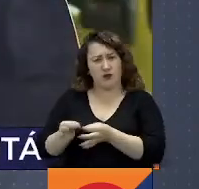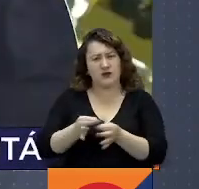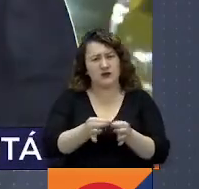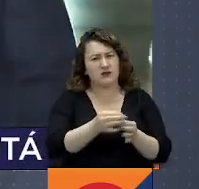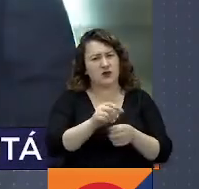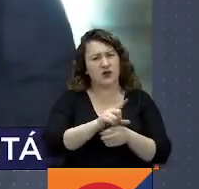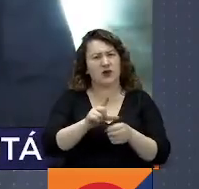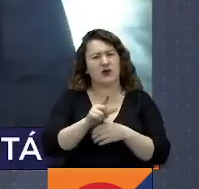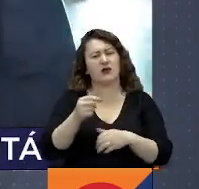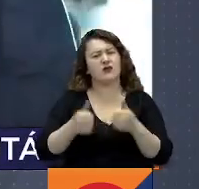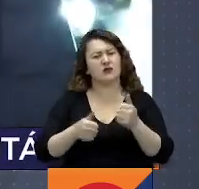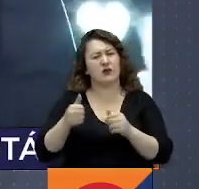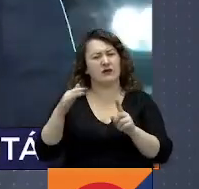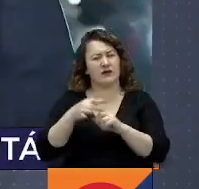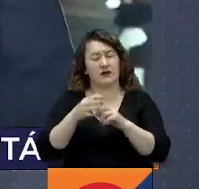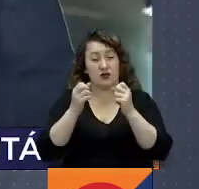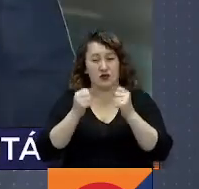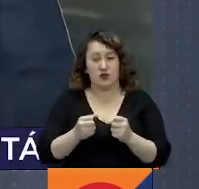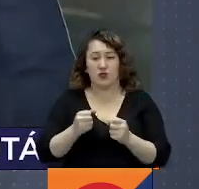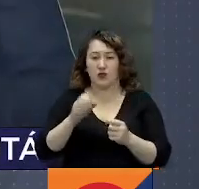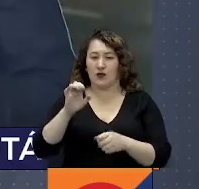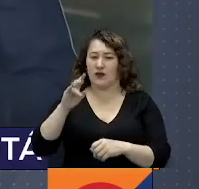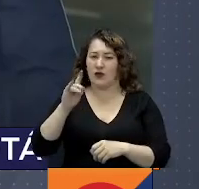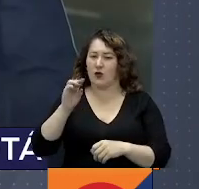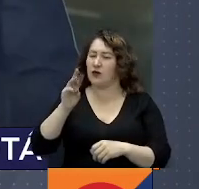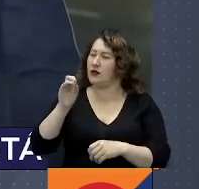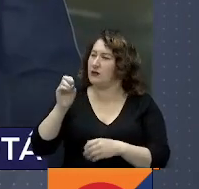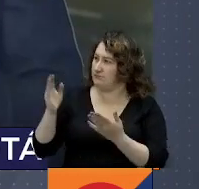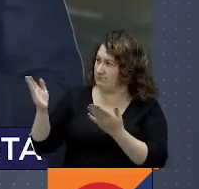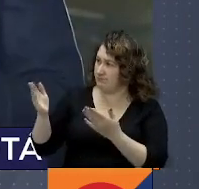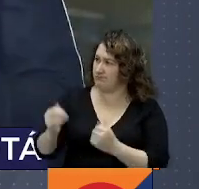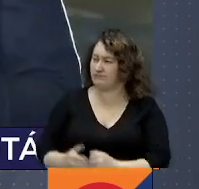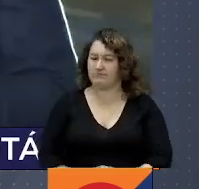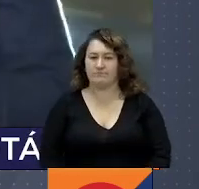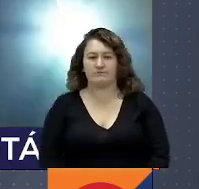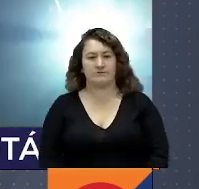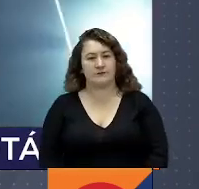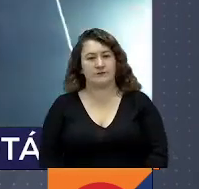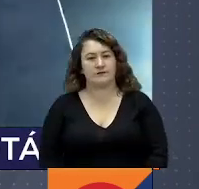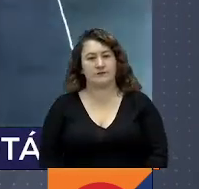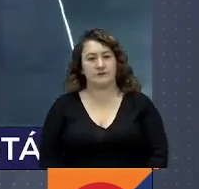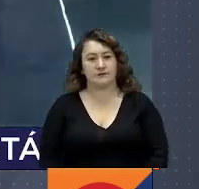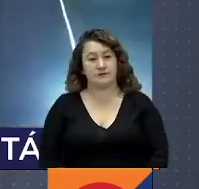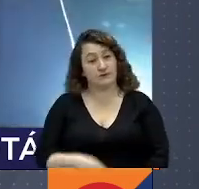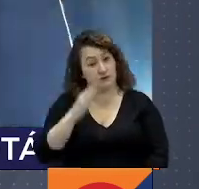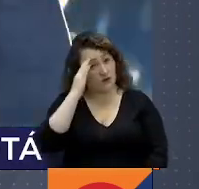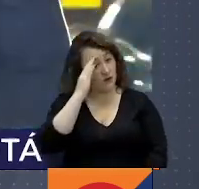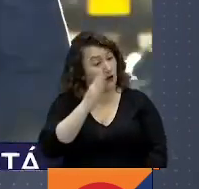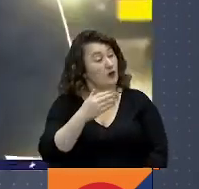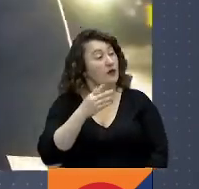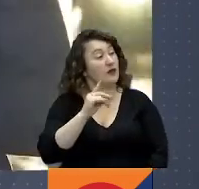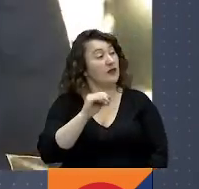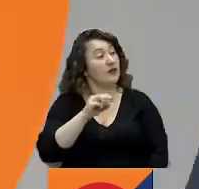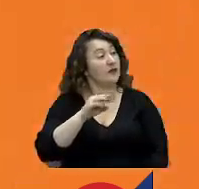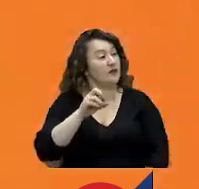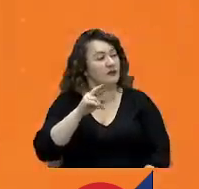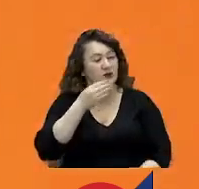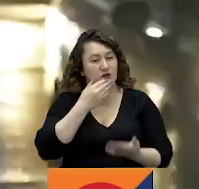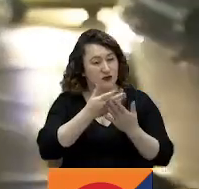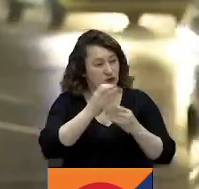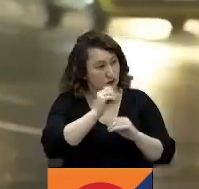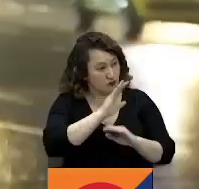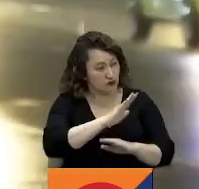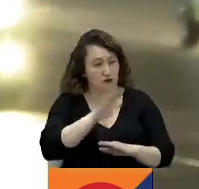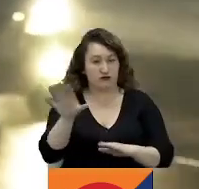localidades de la capital más afectados? Edwin Suá, buenas noches. Hola, ¿qué tal, Damaris? Buenas noches para usted, para todos los